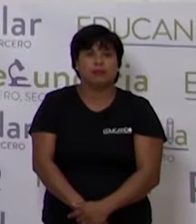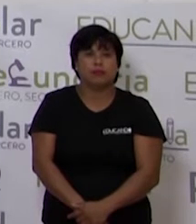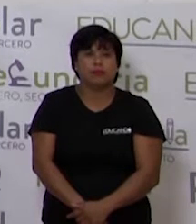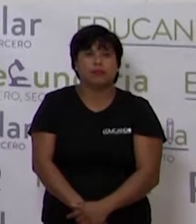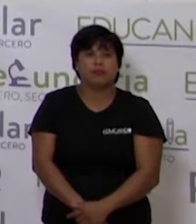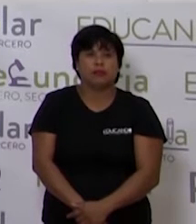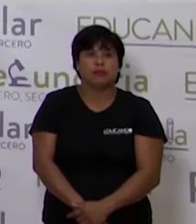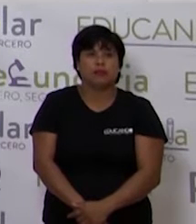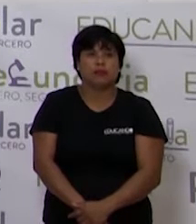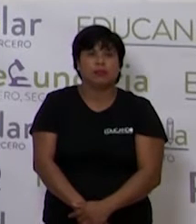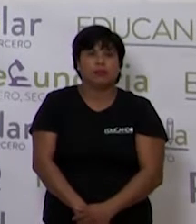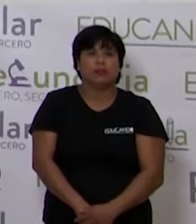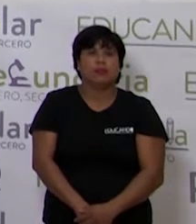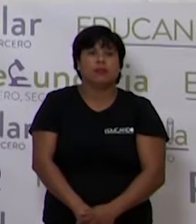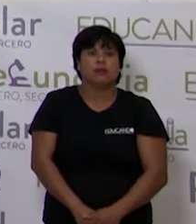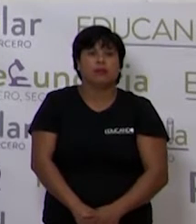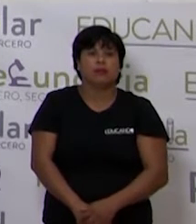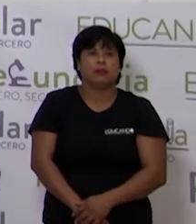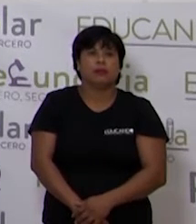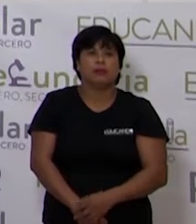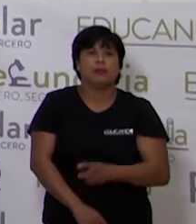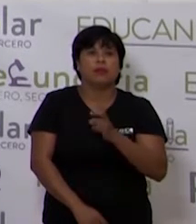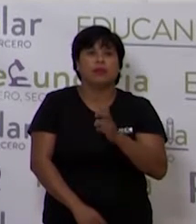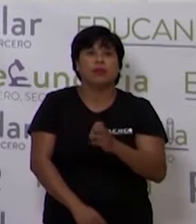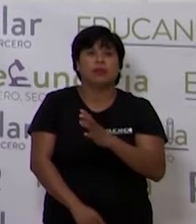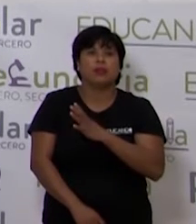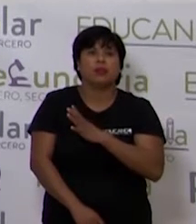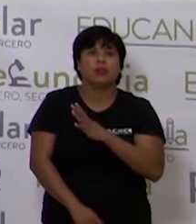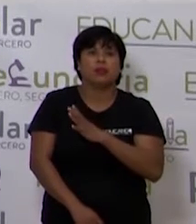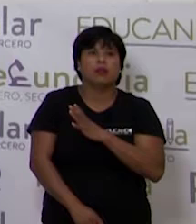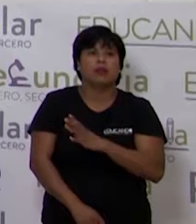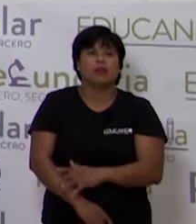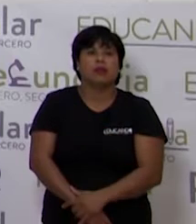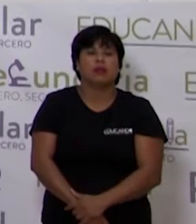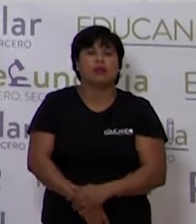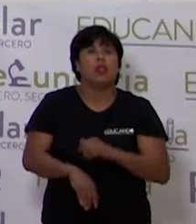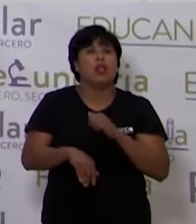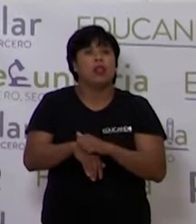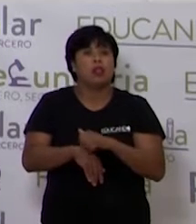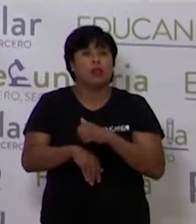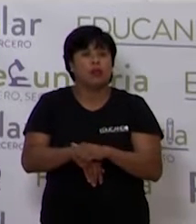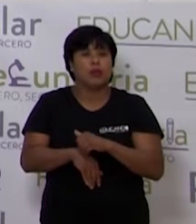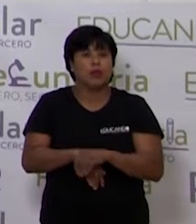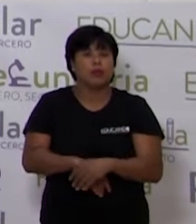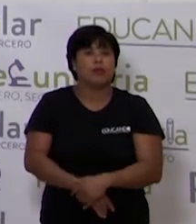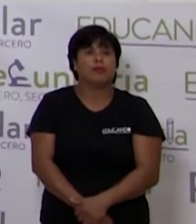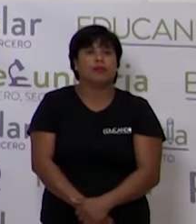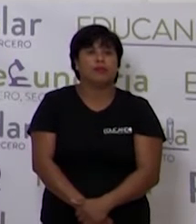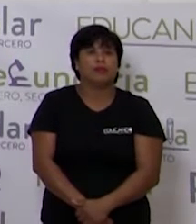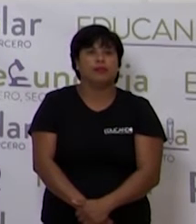Bueno, pues aquí va el número